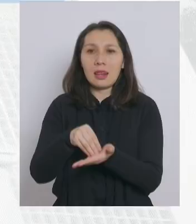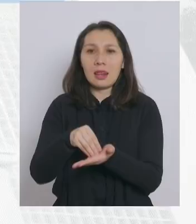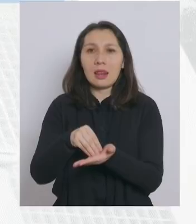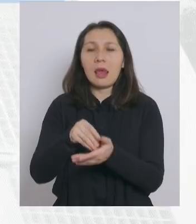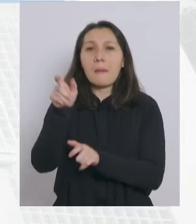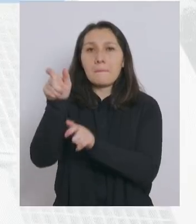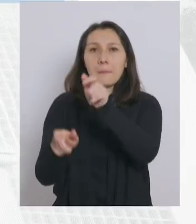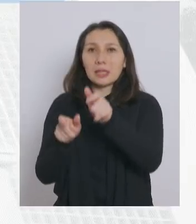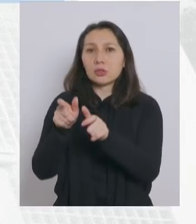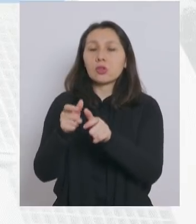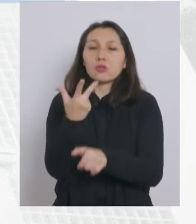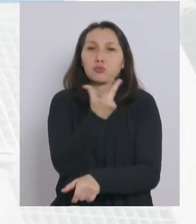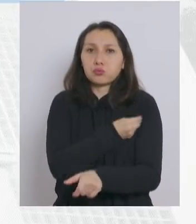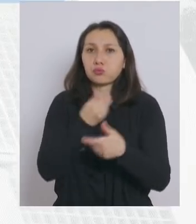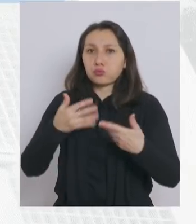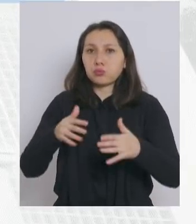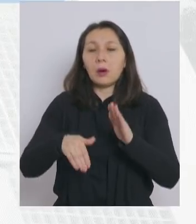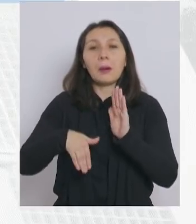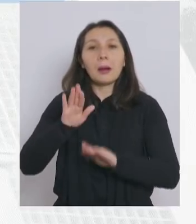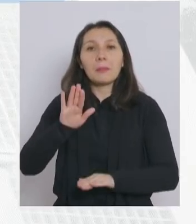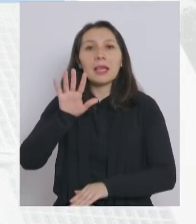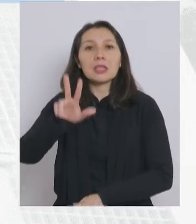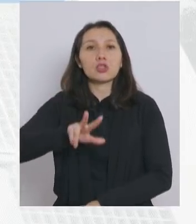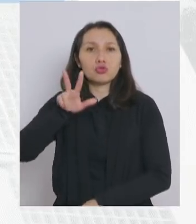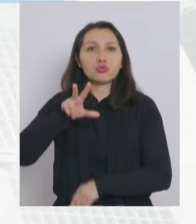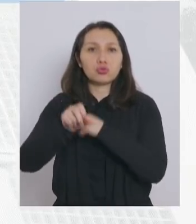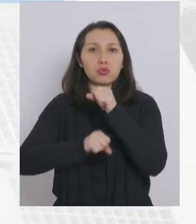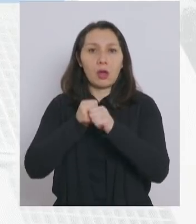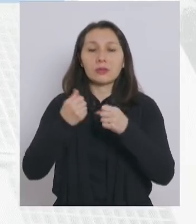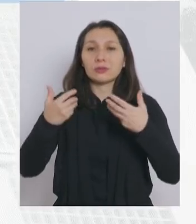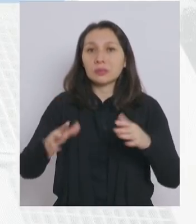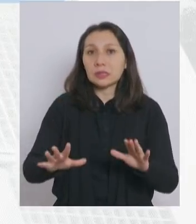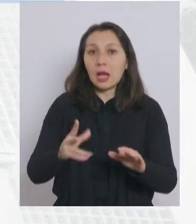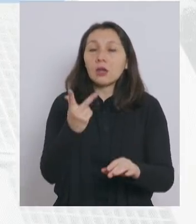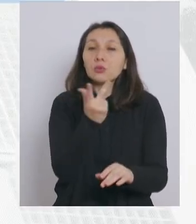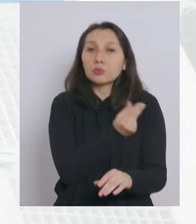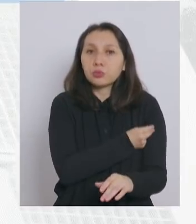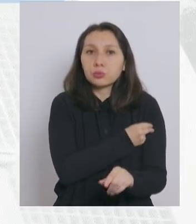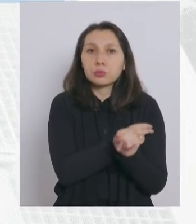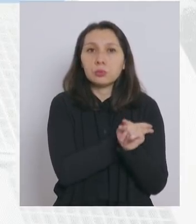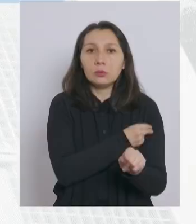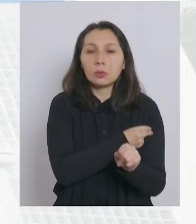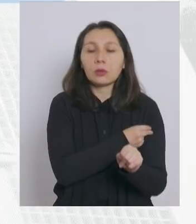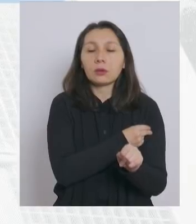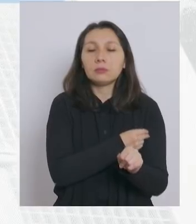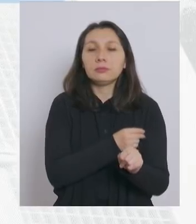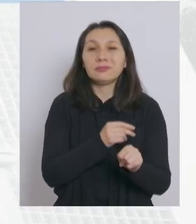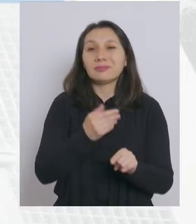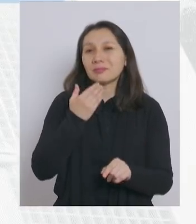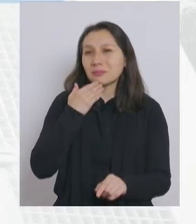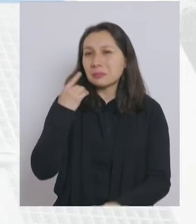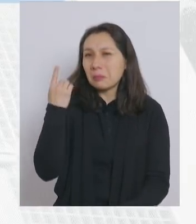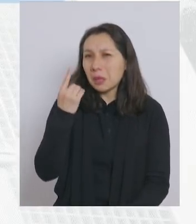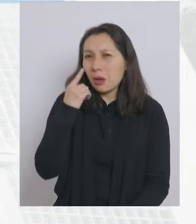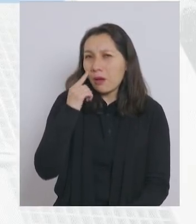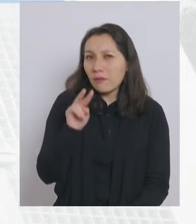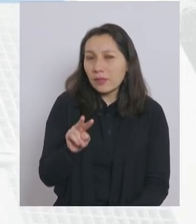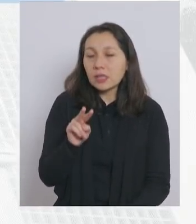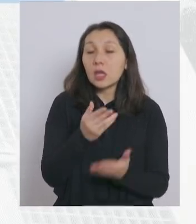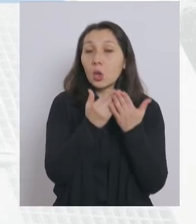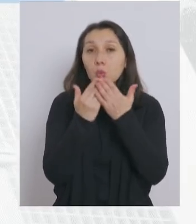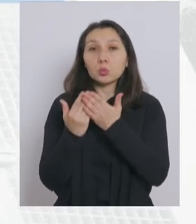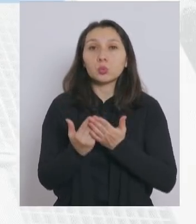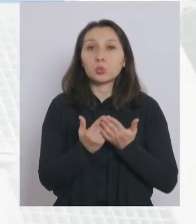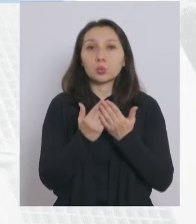54.000 pacientes como tal, ¿cierto?, mayores de 18 años, y siendo particularmente el estudio, como